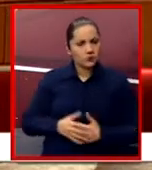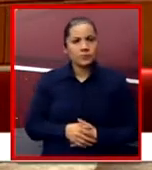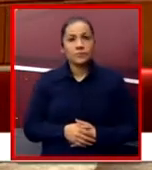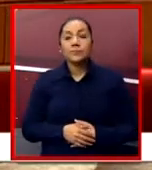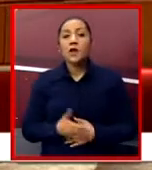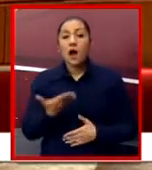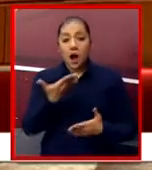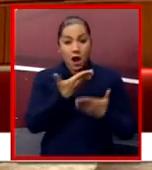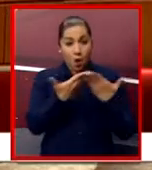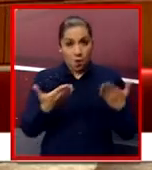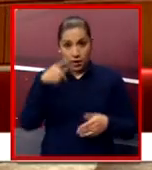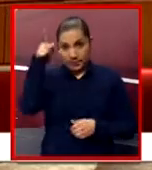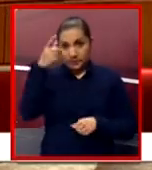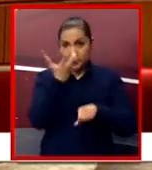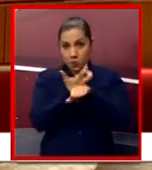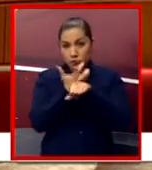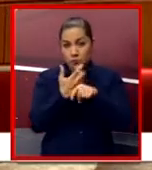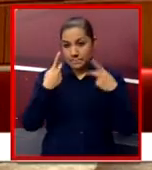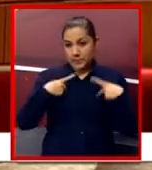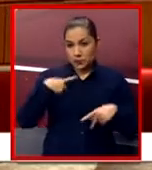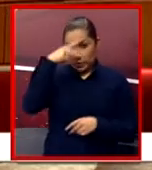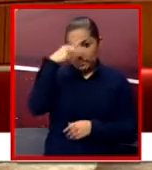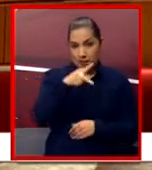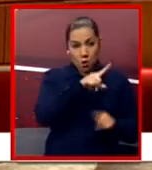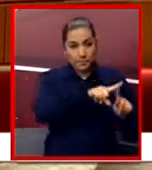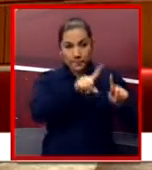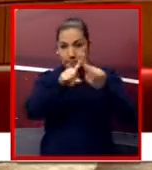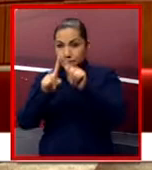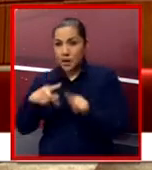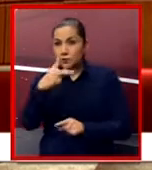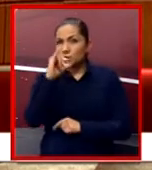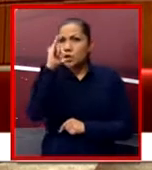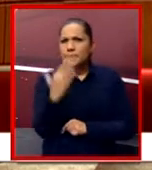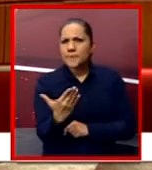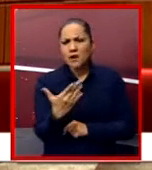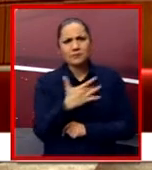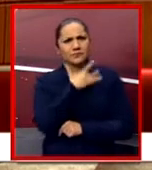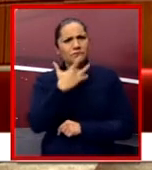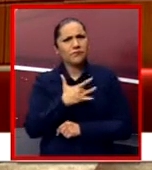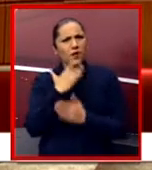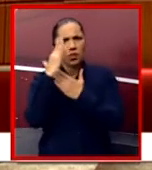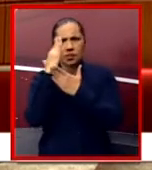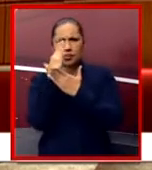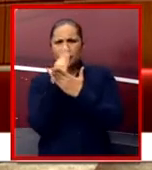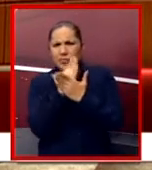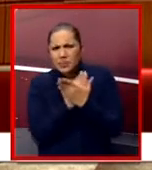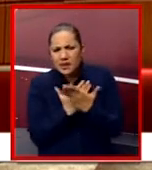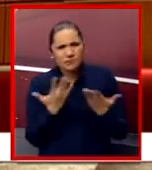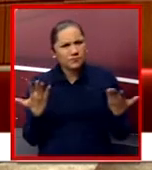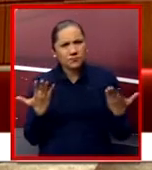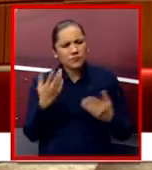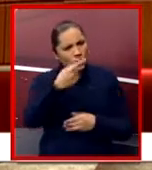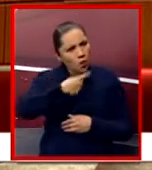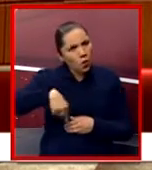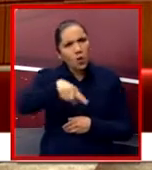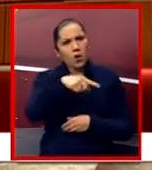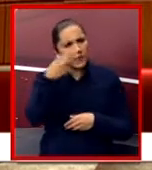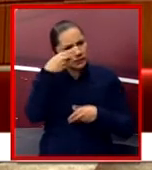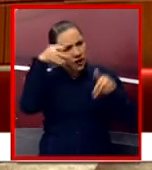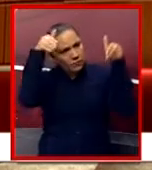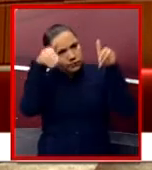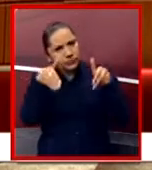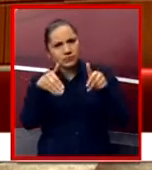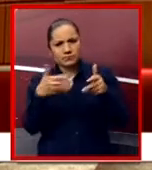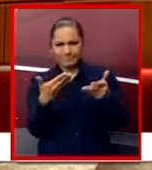debilitó estrepitosamente. Hubo un vacío sistemático de influencia mexicana que desembocó en lo que vivimos